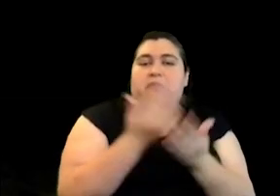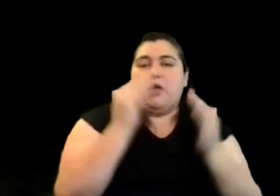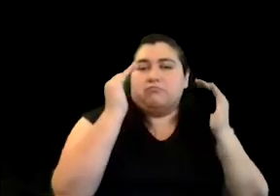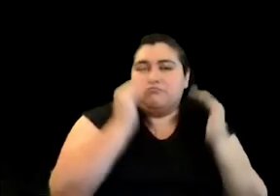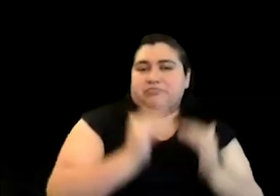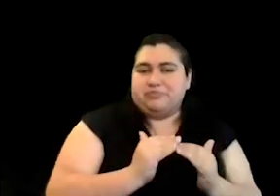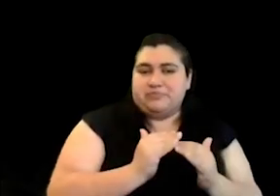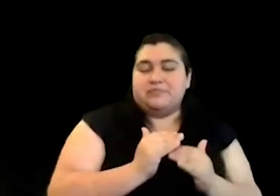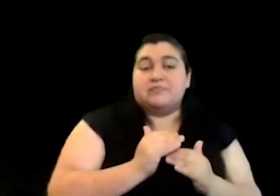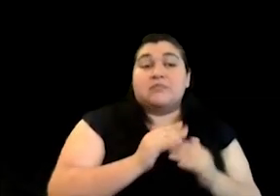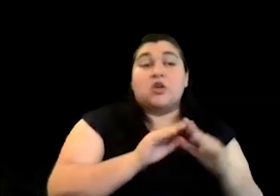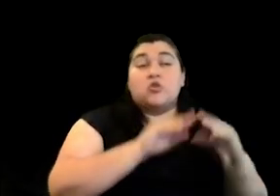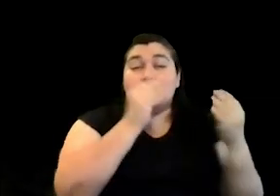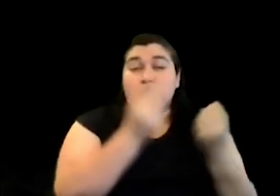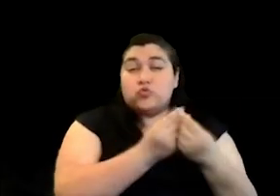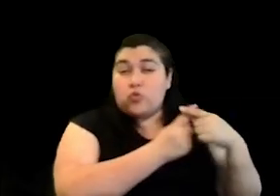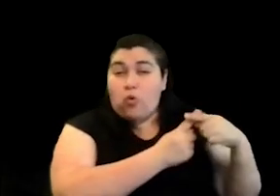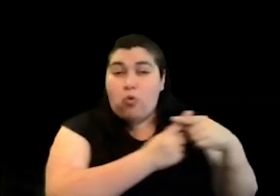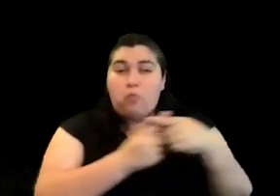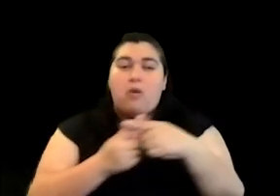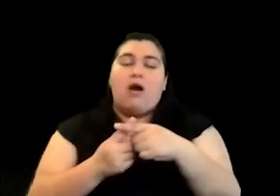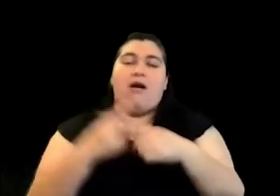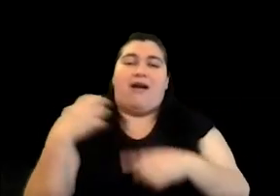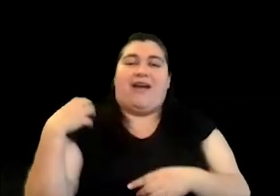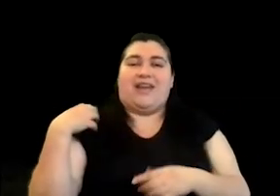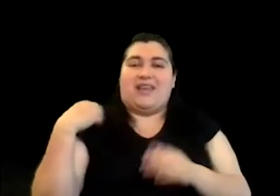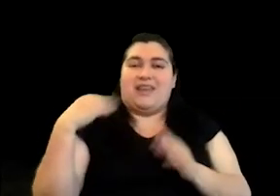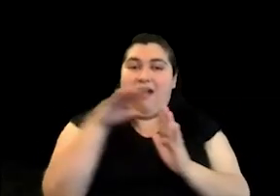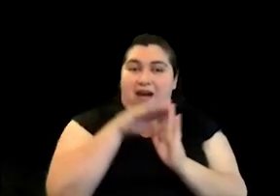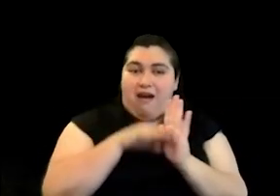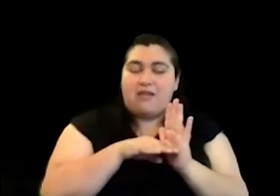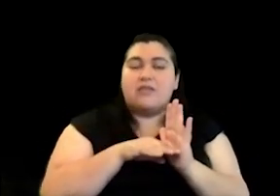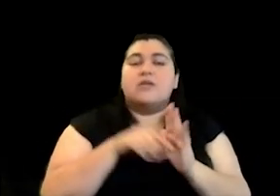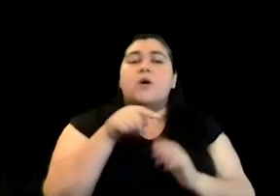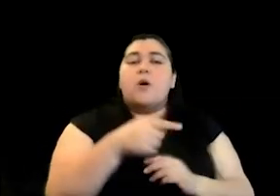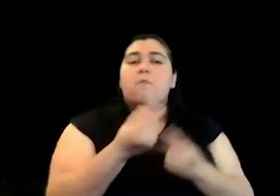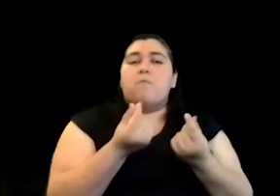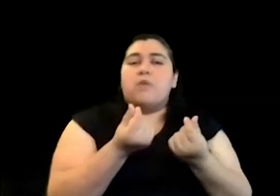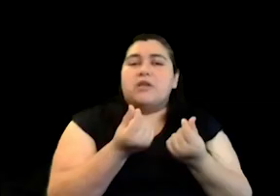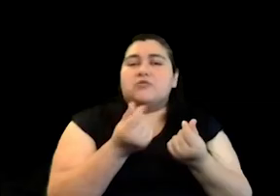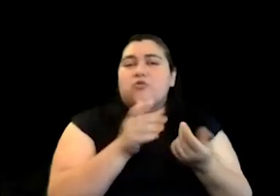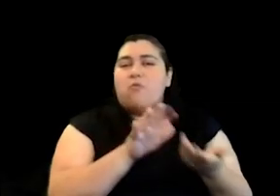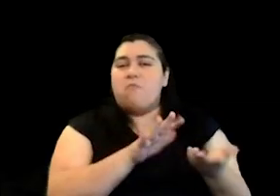total a ingresar por régimen general supere más del